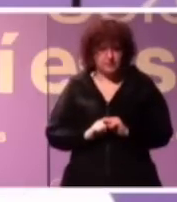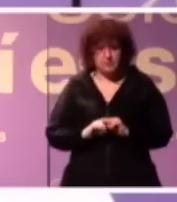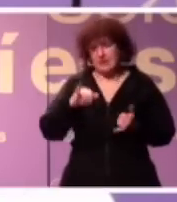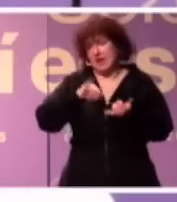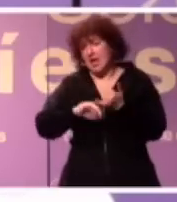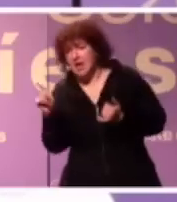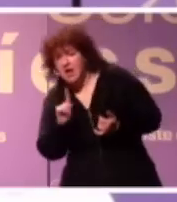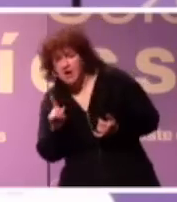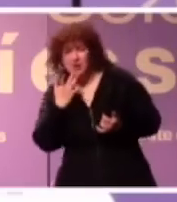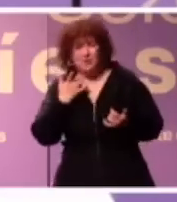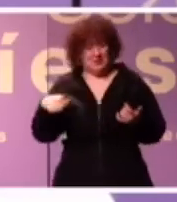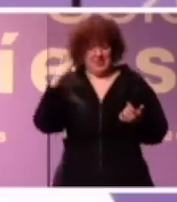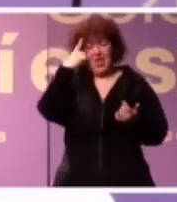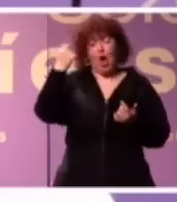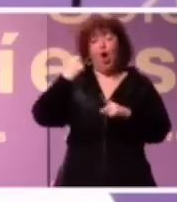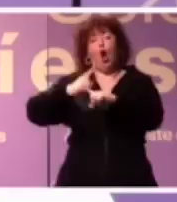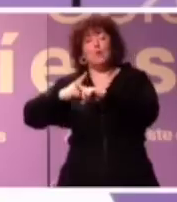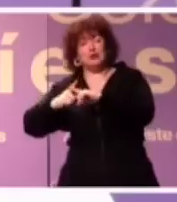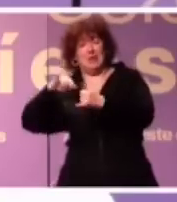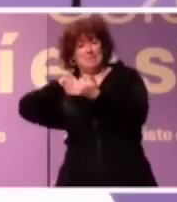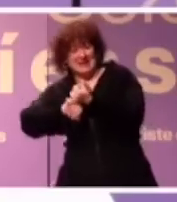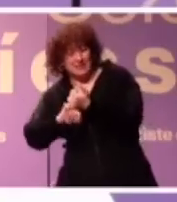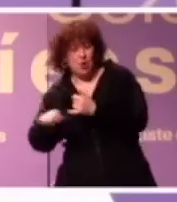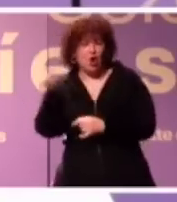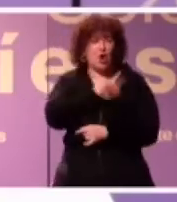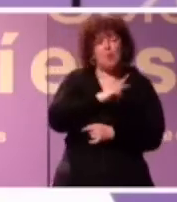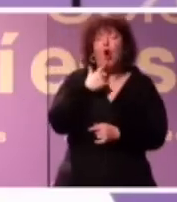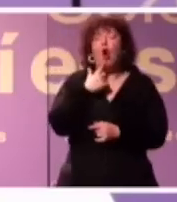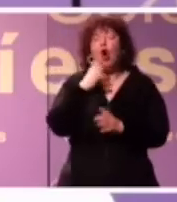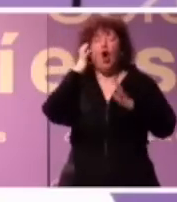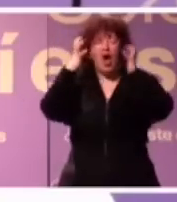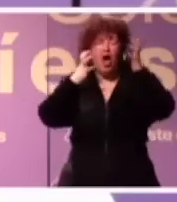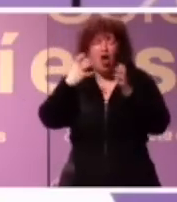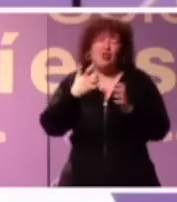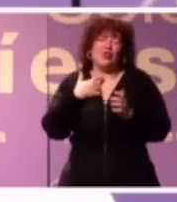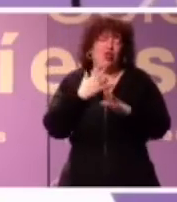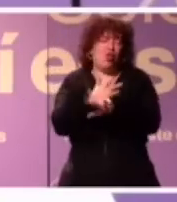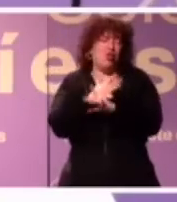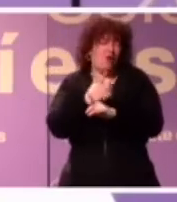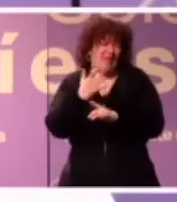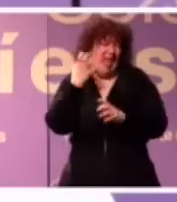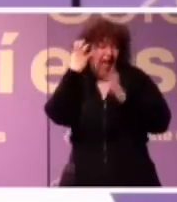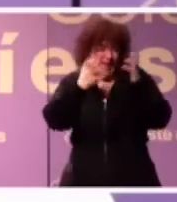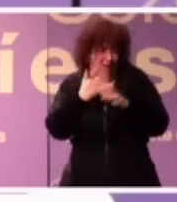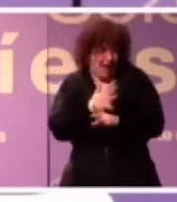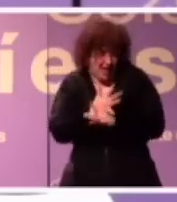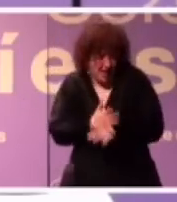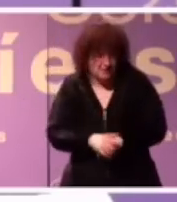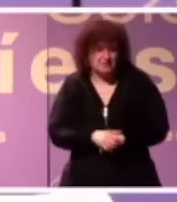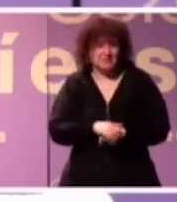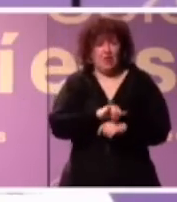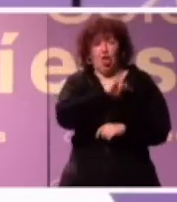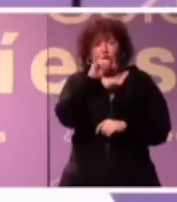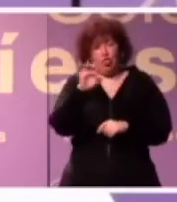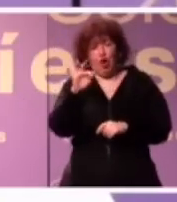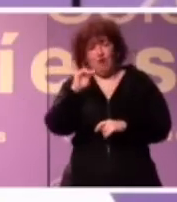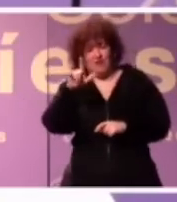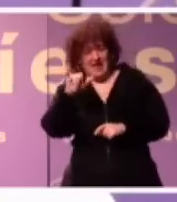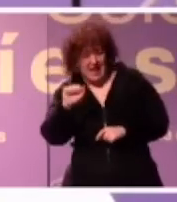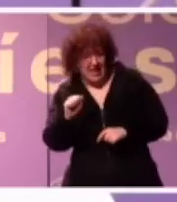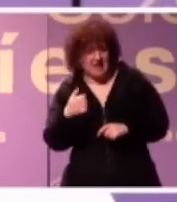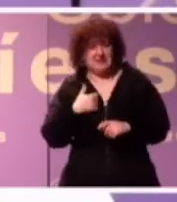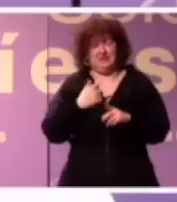comparó el matrimonio homosexual con la zoofilia con el sexo entre animales digo Perdón con animales y